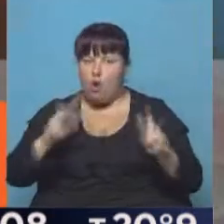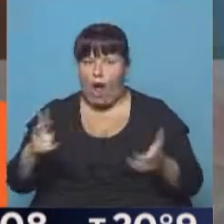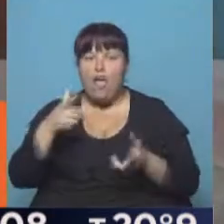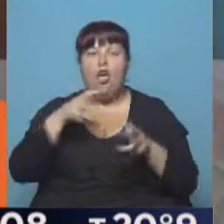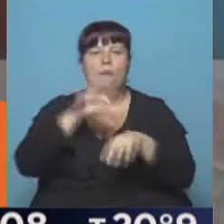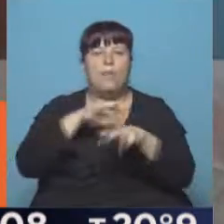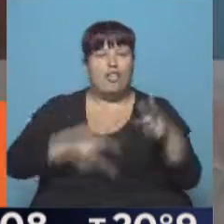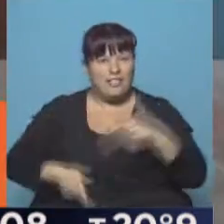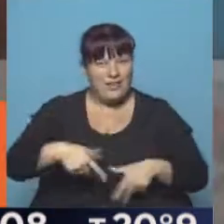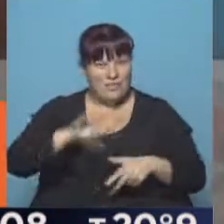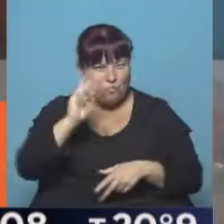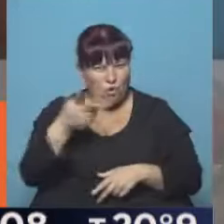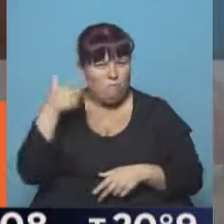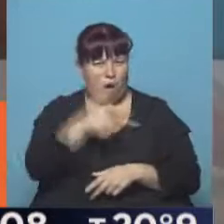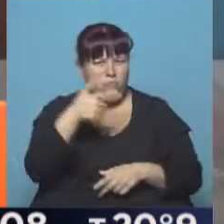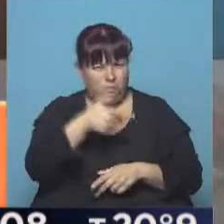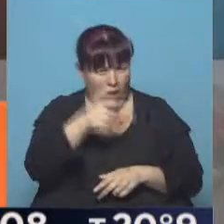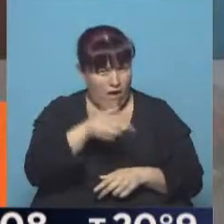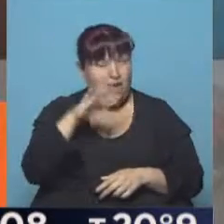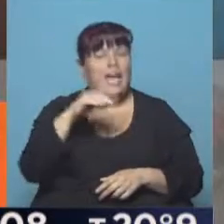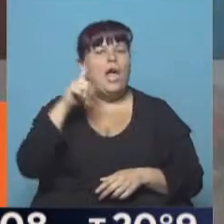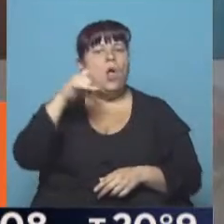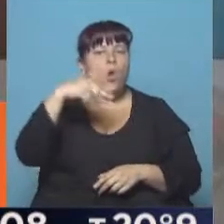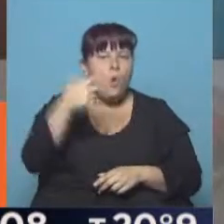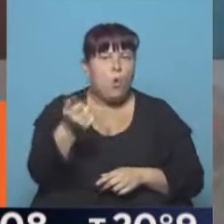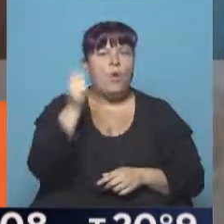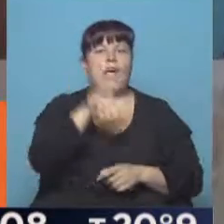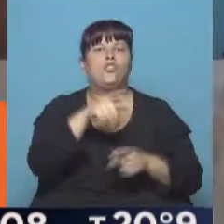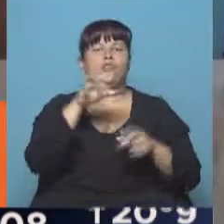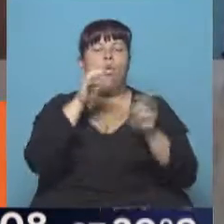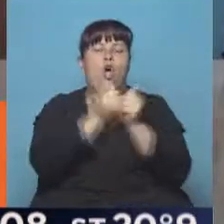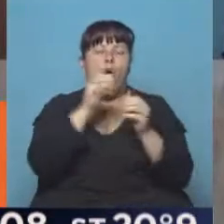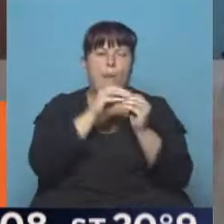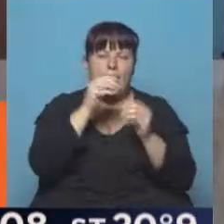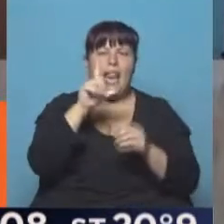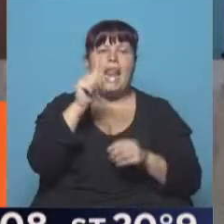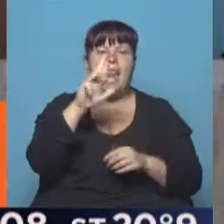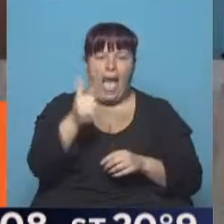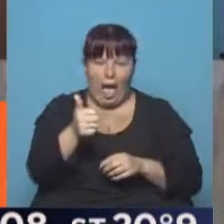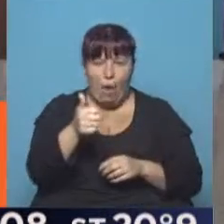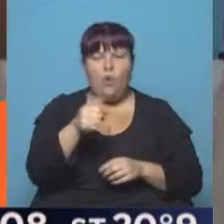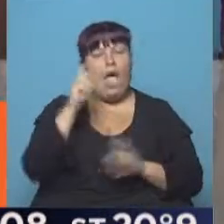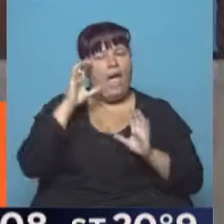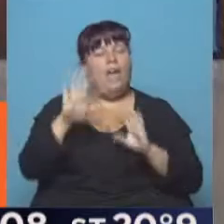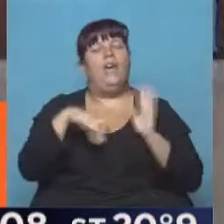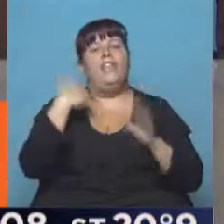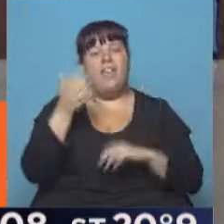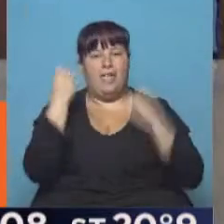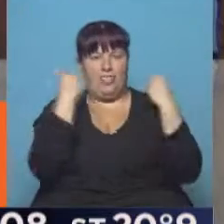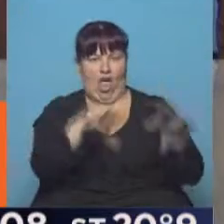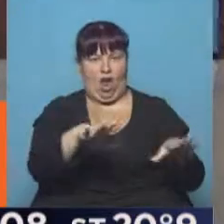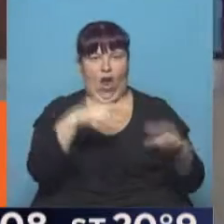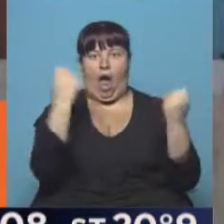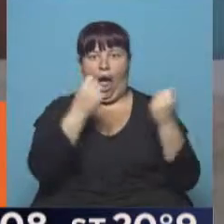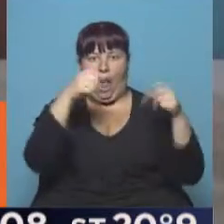cirujano plástico asesinado a balazos estamos hablando de guillermo luna y también su anestesista laura favre recordemos y luego dejados allí a la